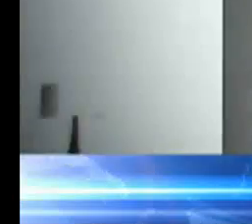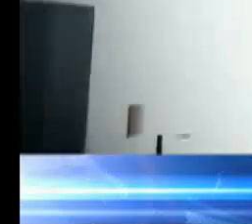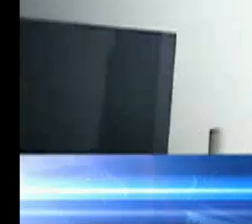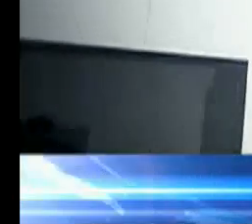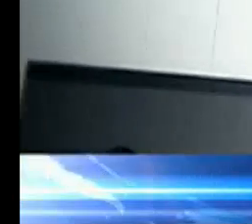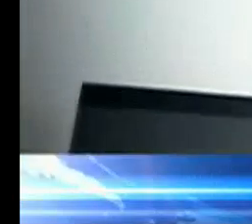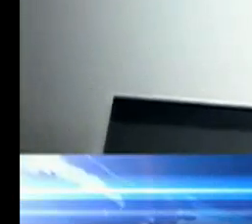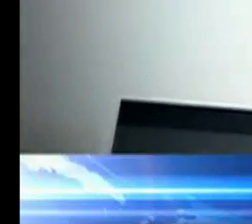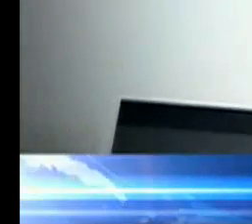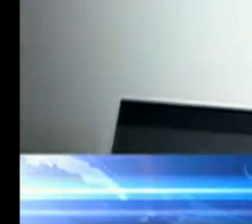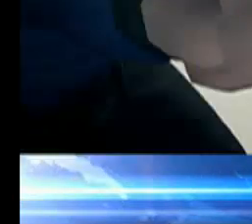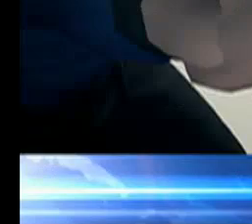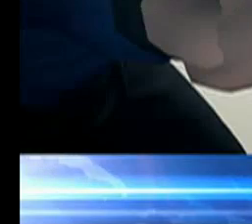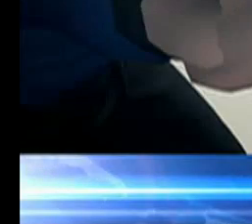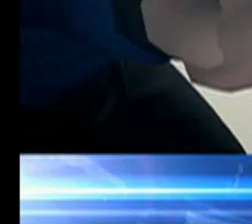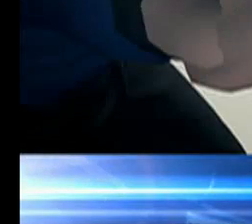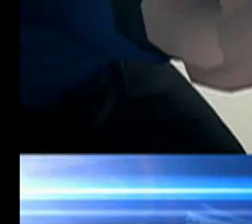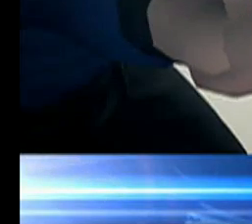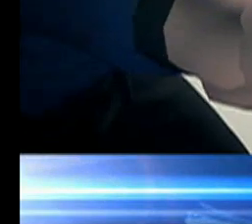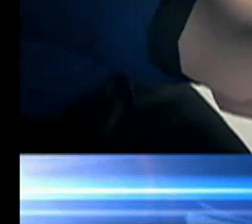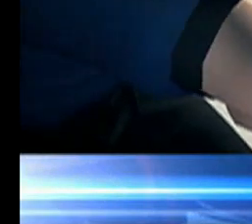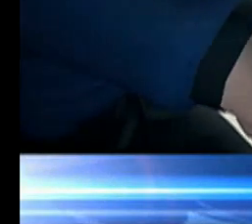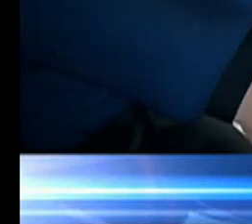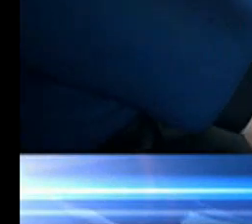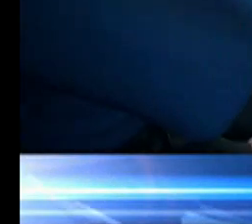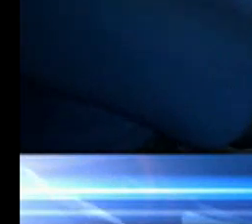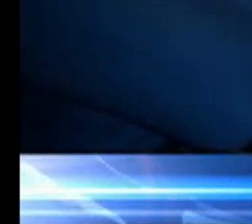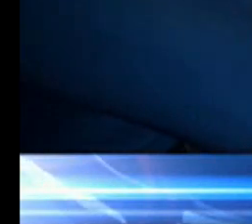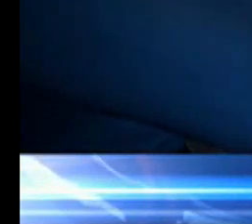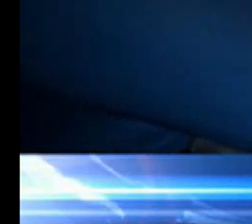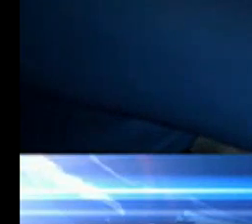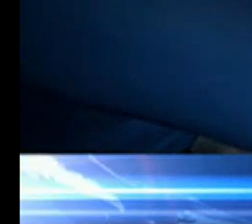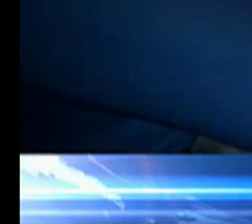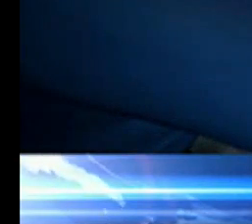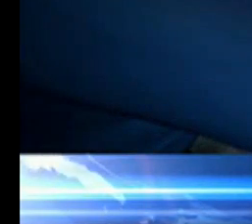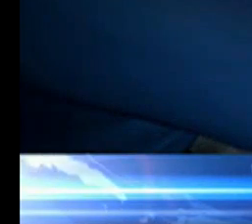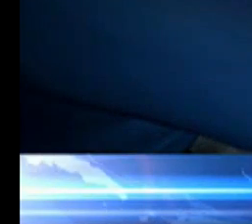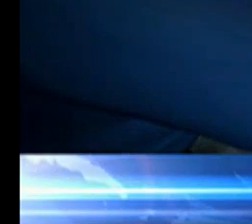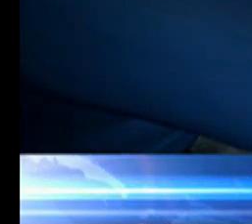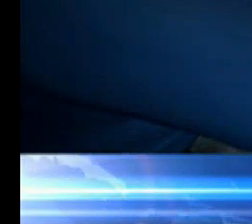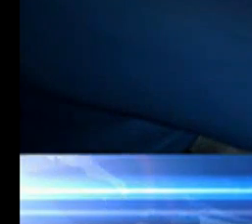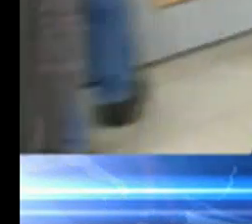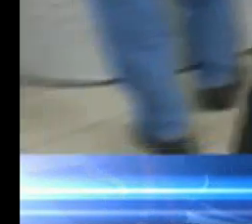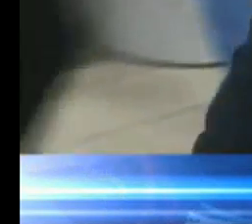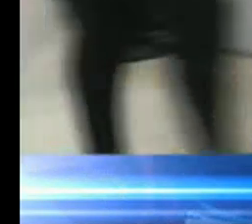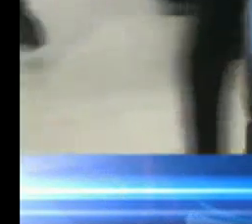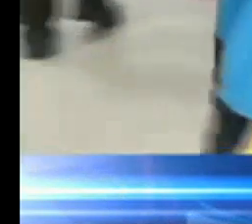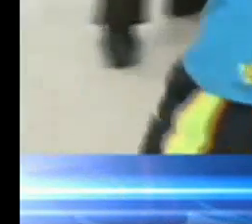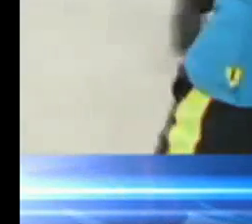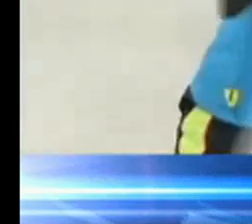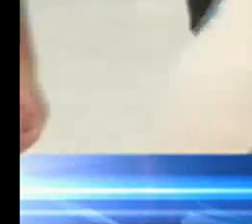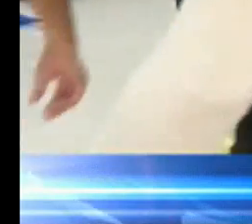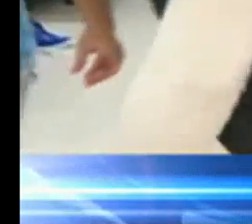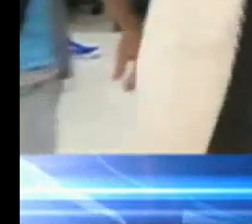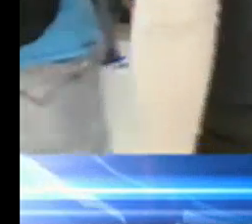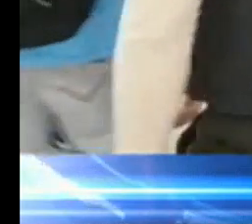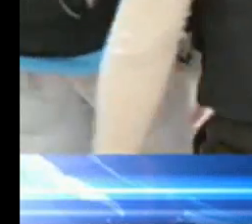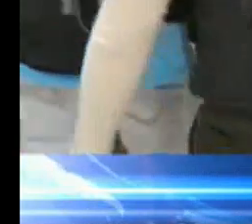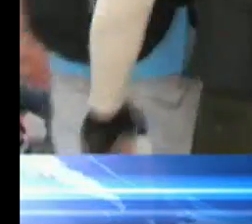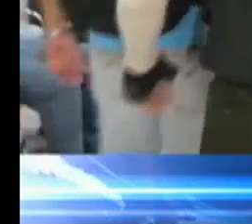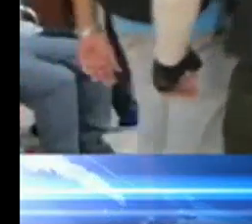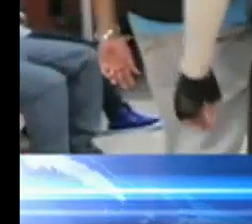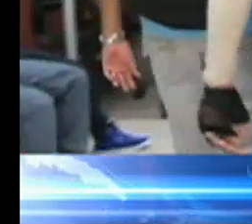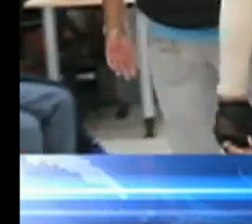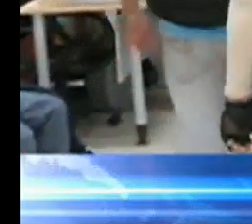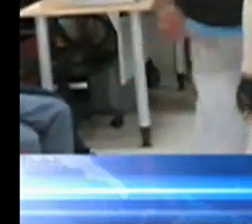¡Atención! Una menor de 2 años fue golpeada presuntamente por su padrastro. La abuela de la pequeña